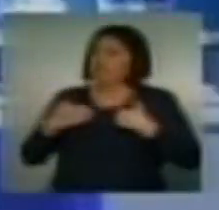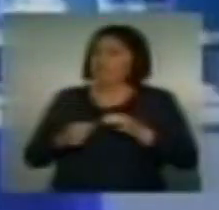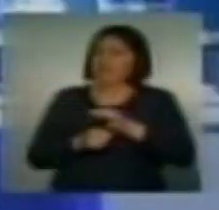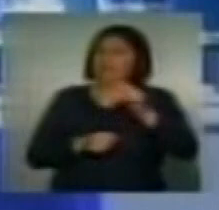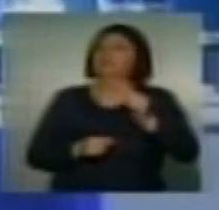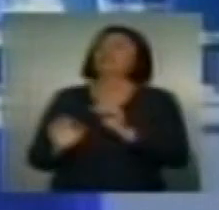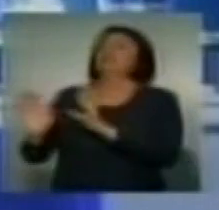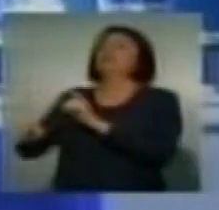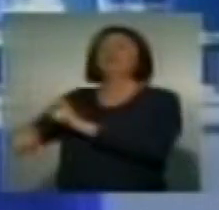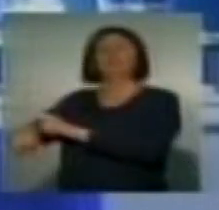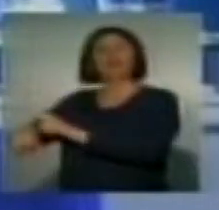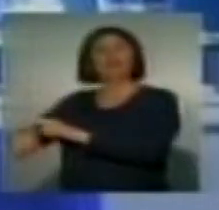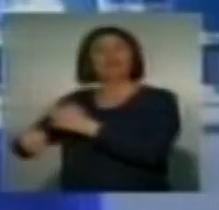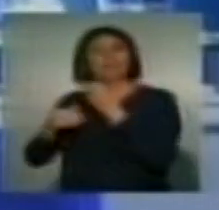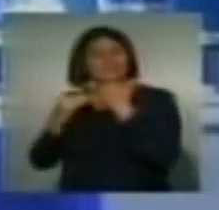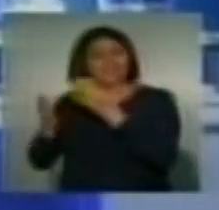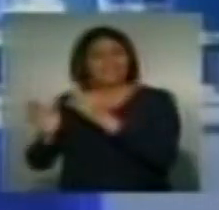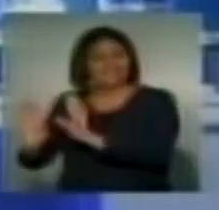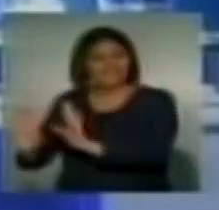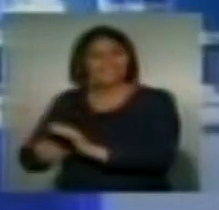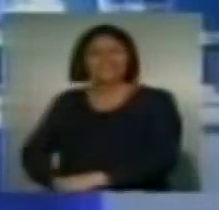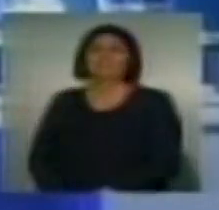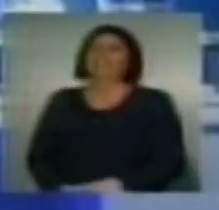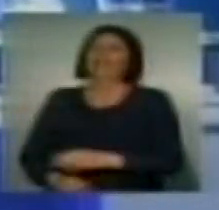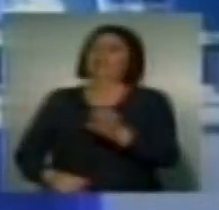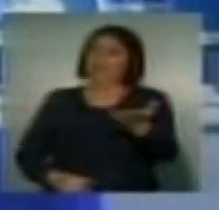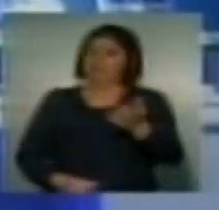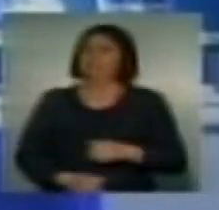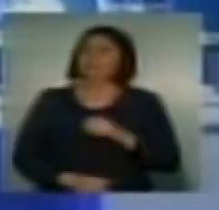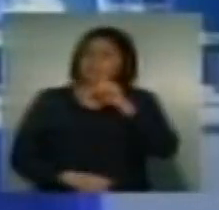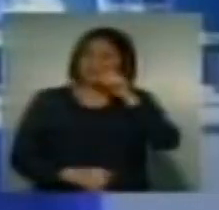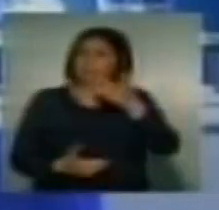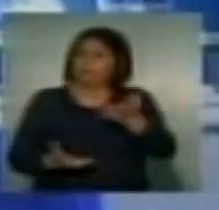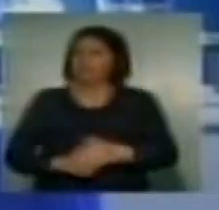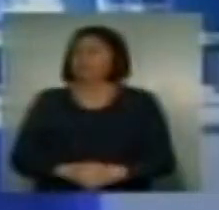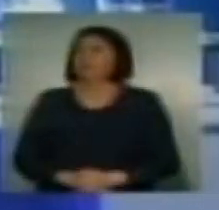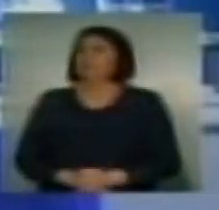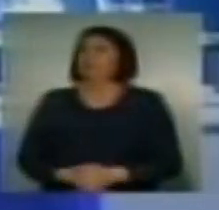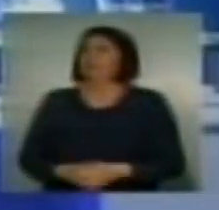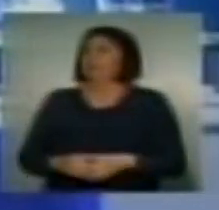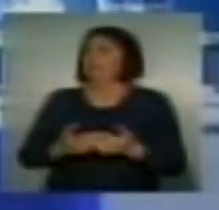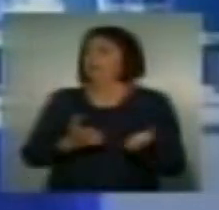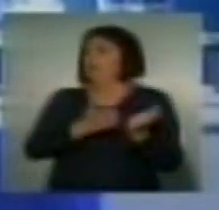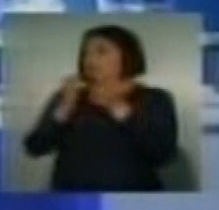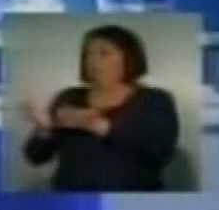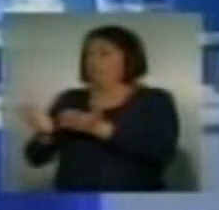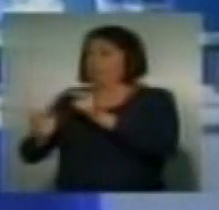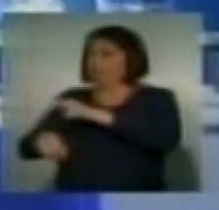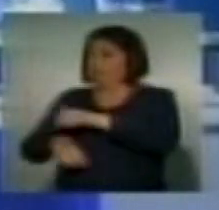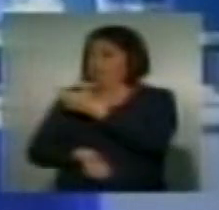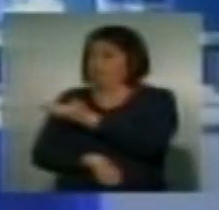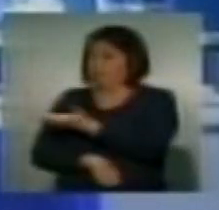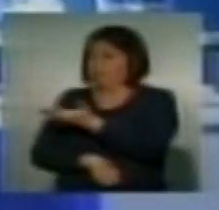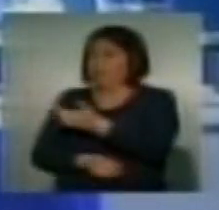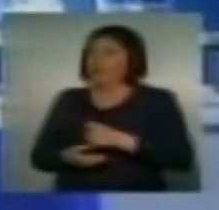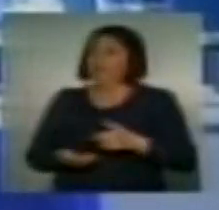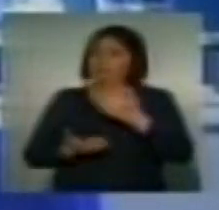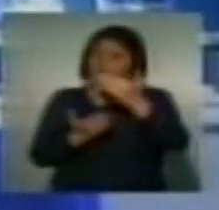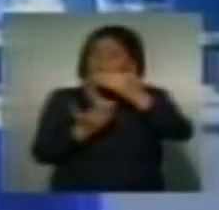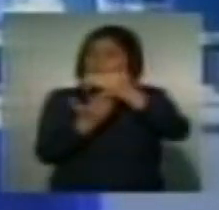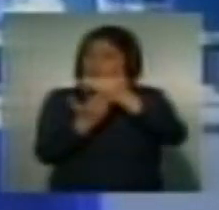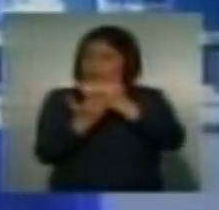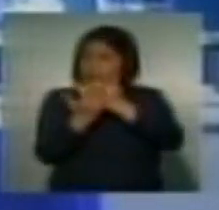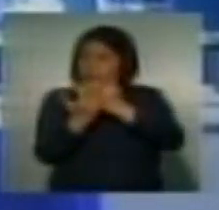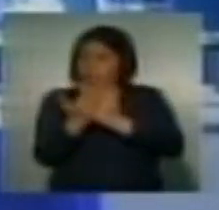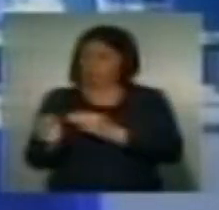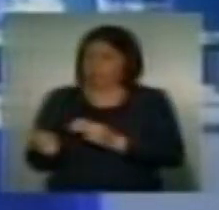tiempo cumplido Muchísimas gracias al candidato Alejandro Toledo el turno ahora de acuerdo a la dinámica y